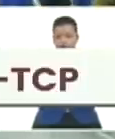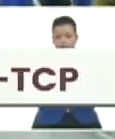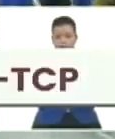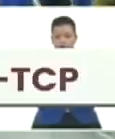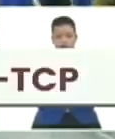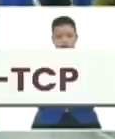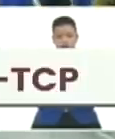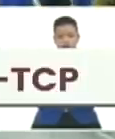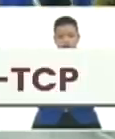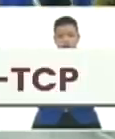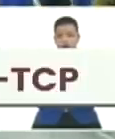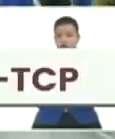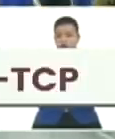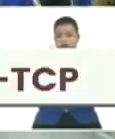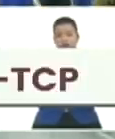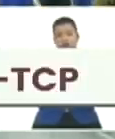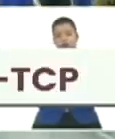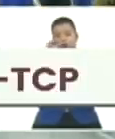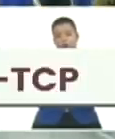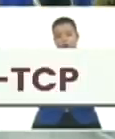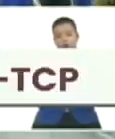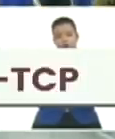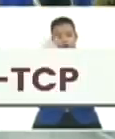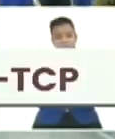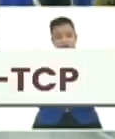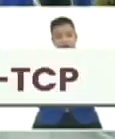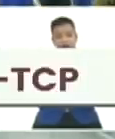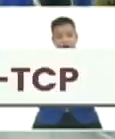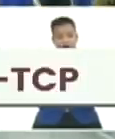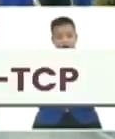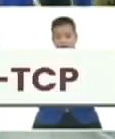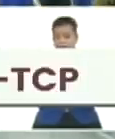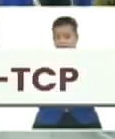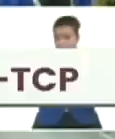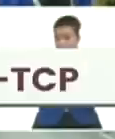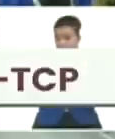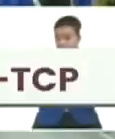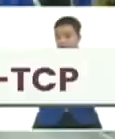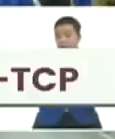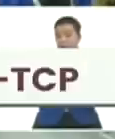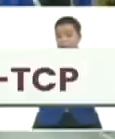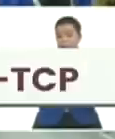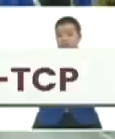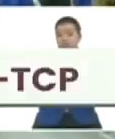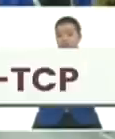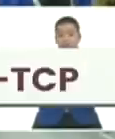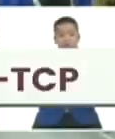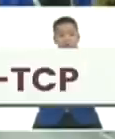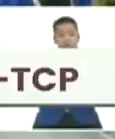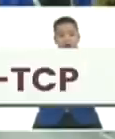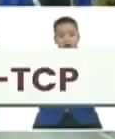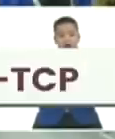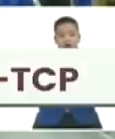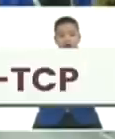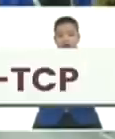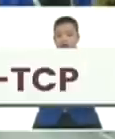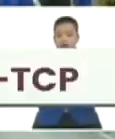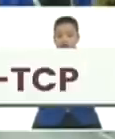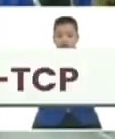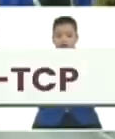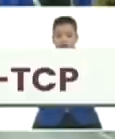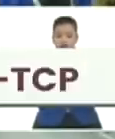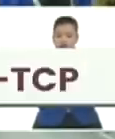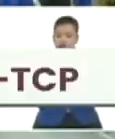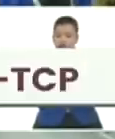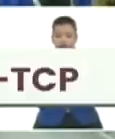las Américas, que se realizará el próximo mes en Los Ángeles, podría socavar la posición de Estados Unidos en la